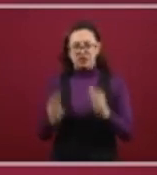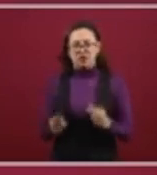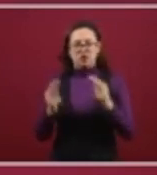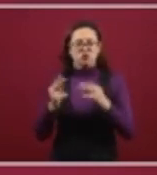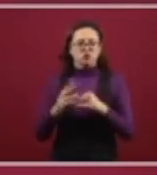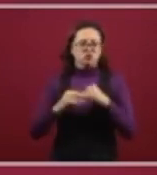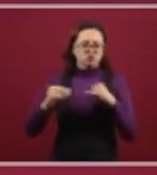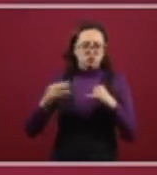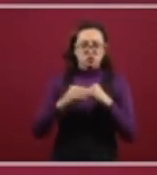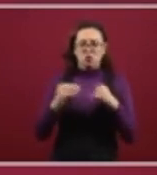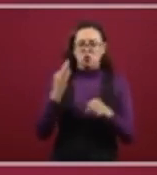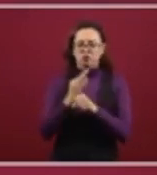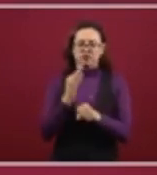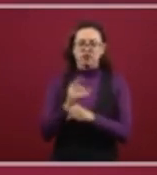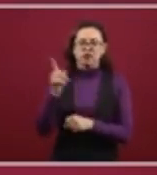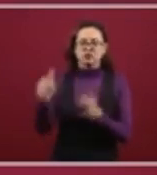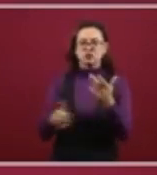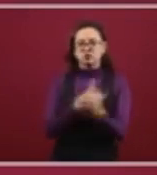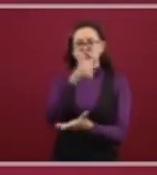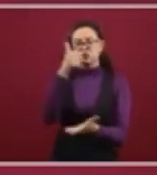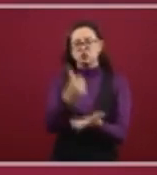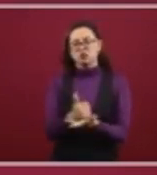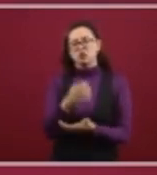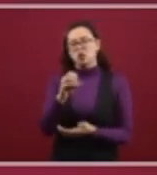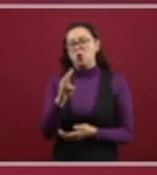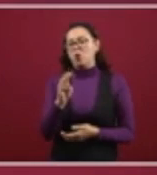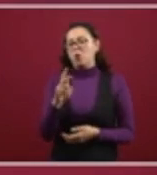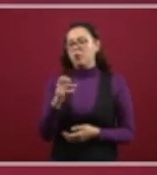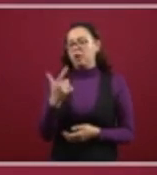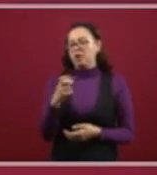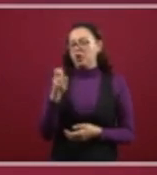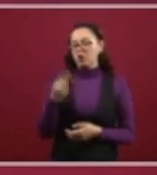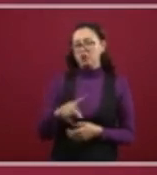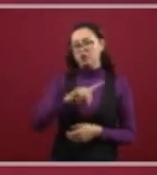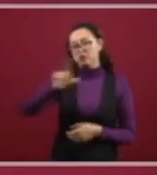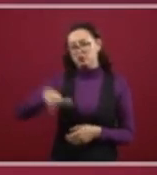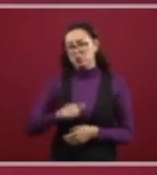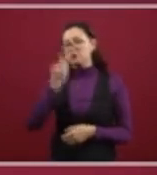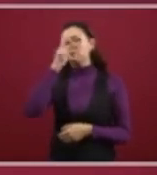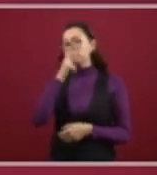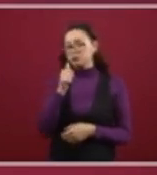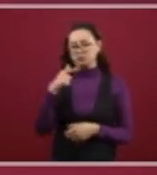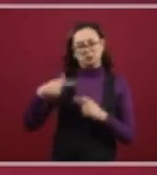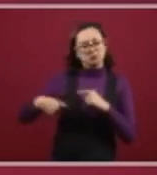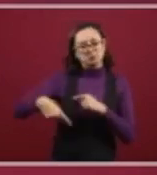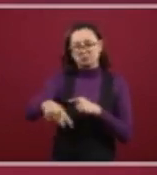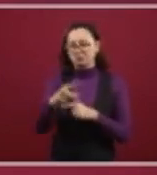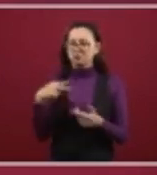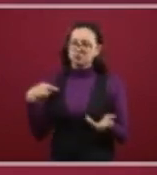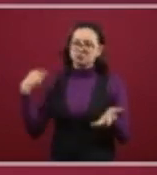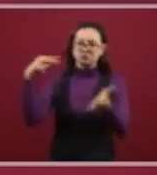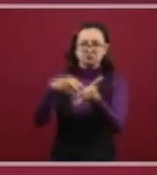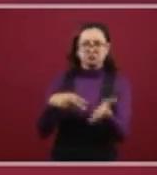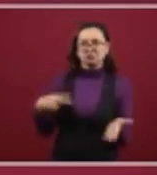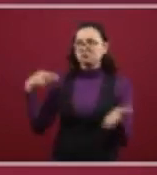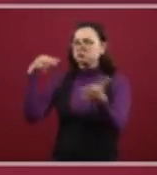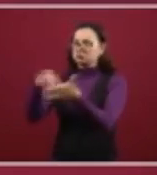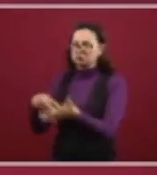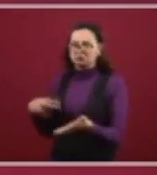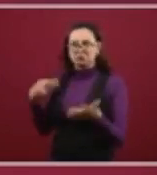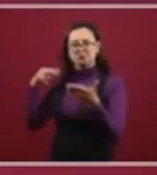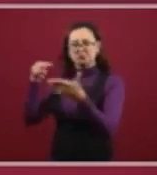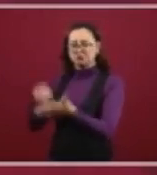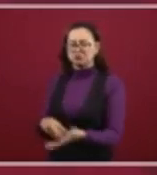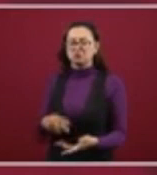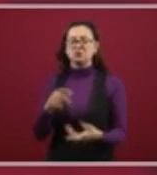están en Ciudad Obregón y estarán en Hermosillo el resto de la semana. En lo personal yo he estado no solamente recibiendo